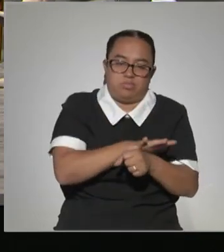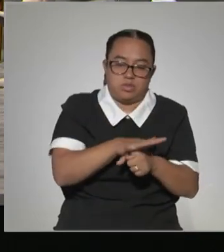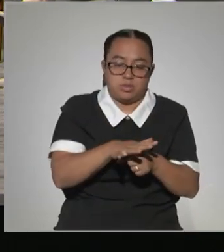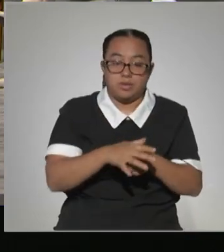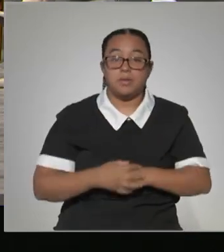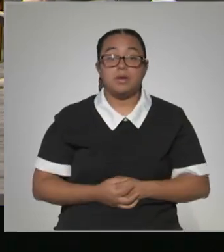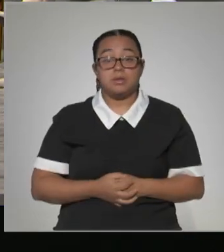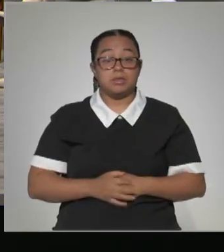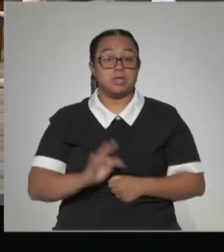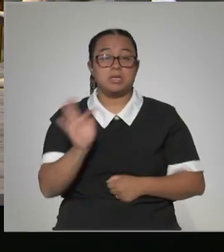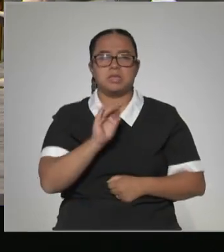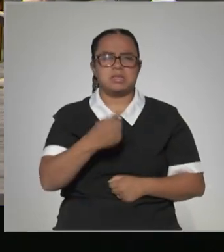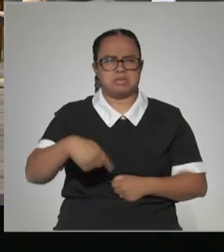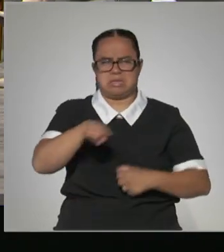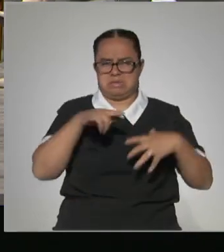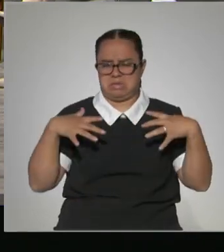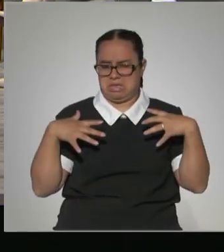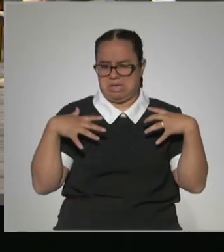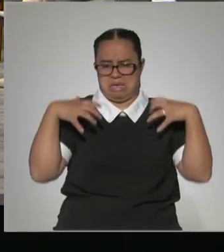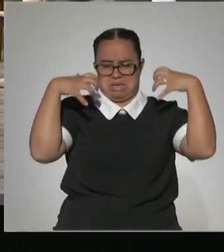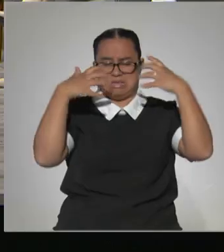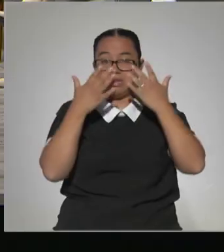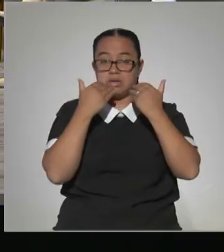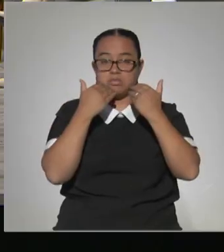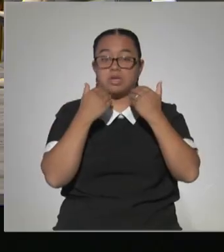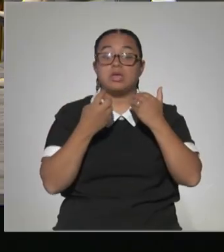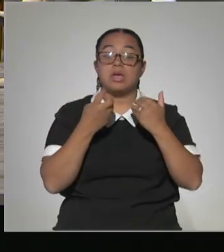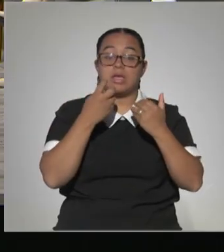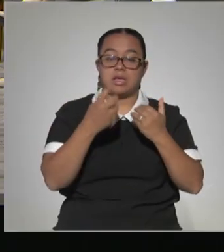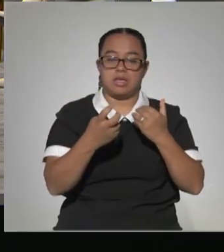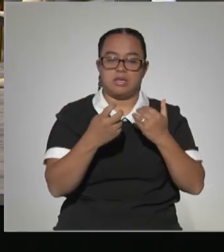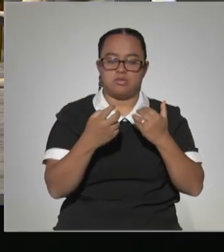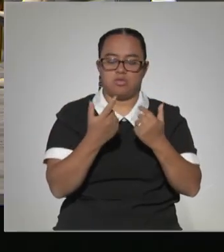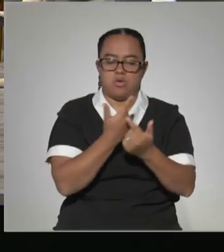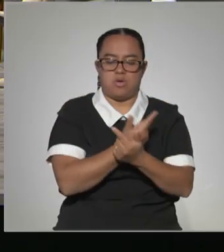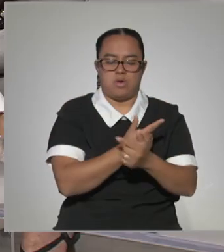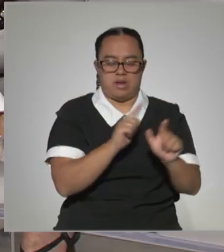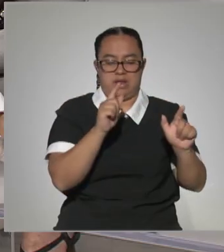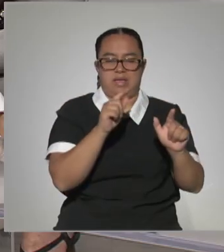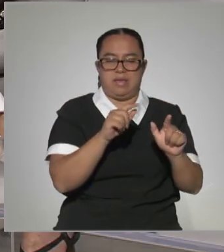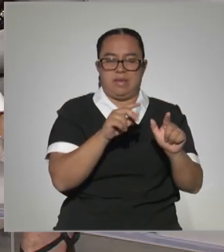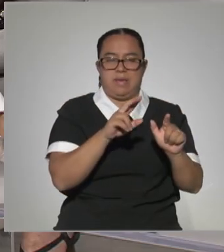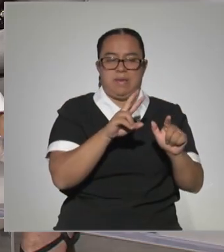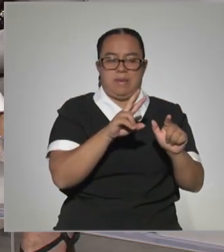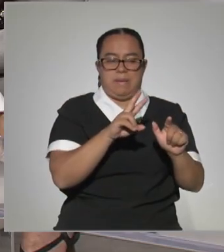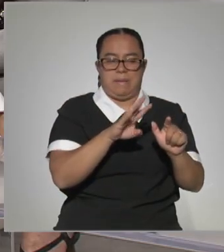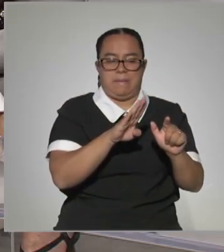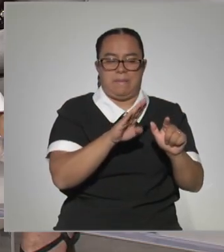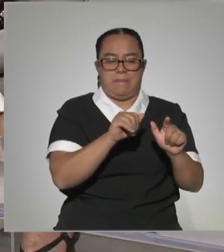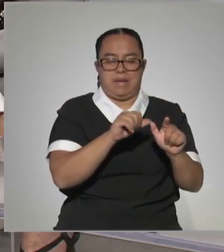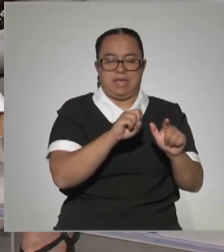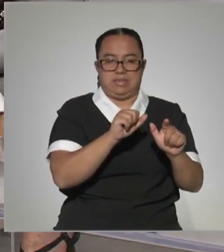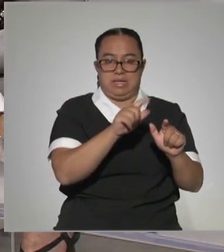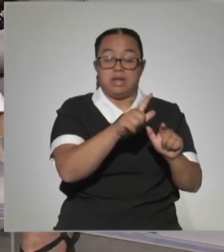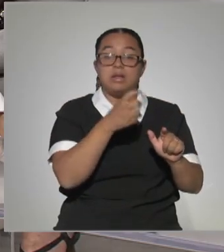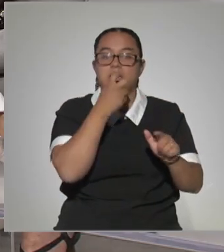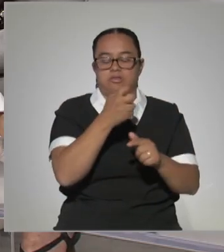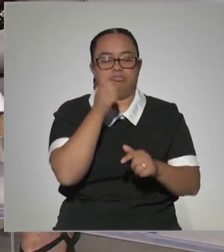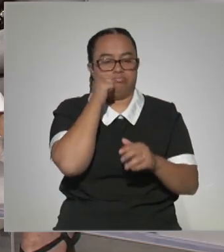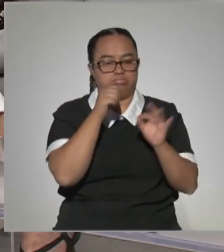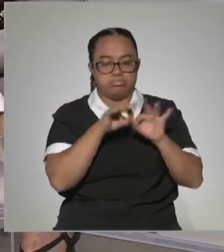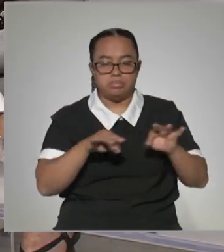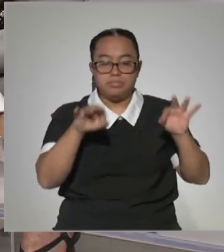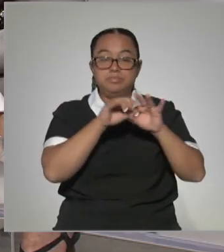aunque no tengamos estrés como tal, su liberación constante, que se le llama liberación basal, es importante. ¿no? Entonces todo el tiempo está funcionando, ¿no?